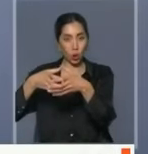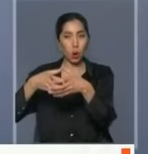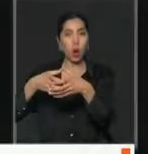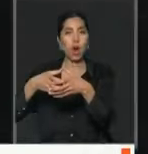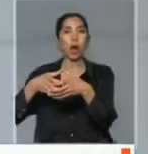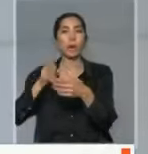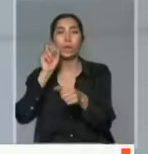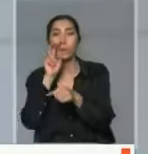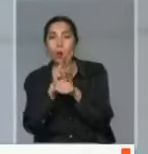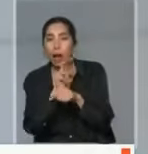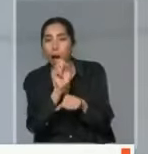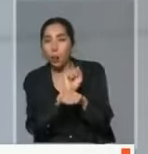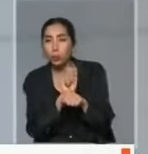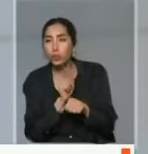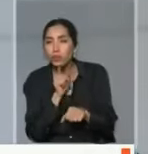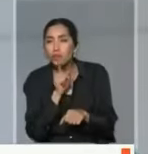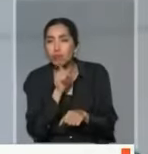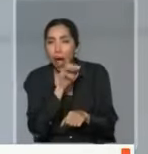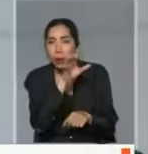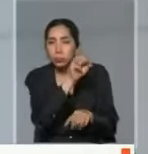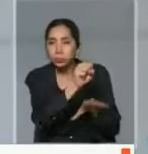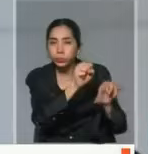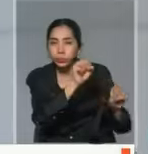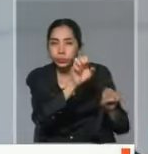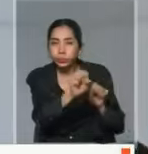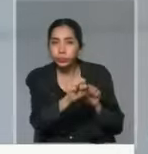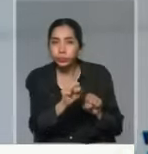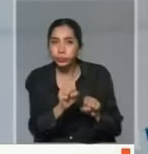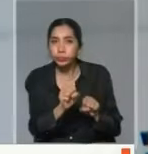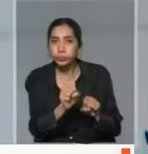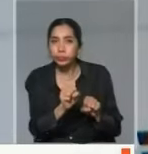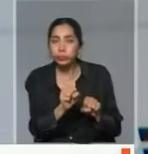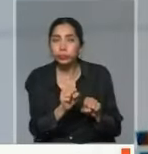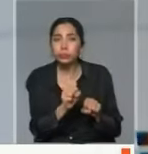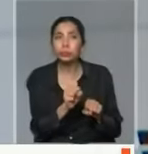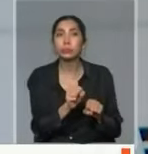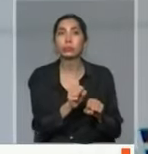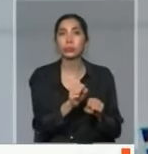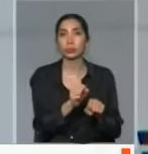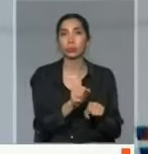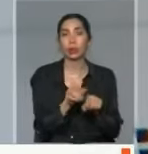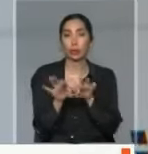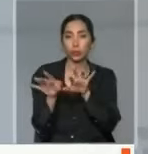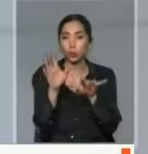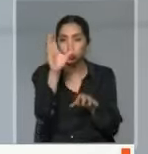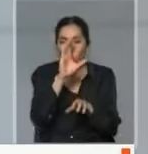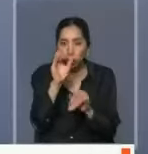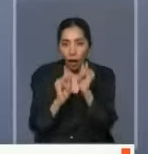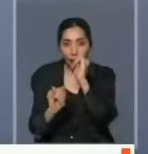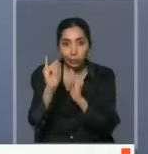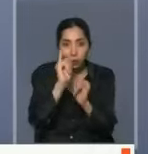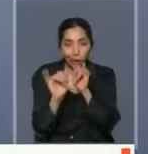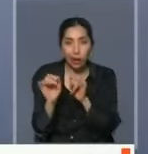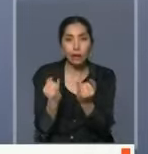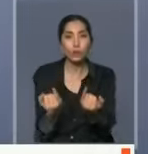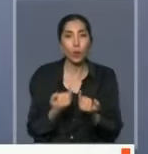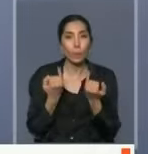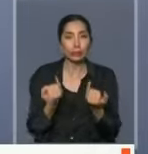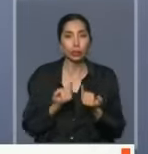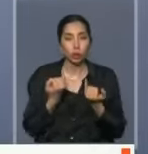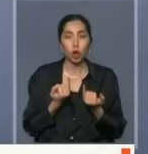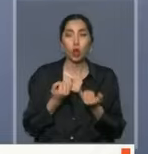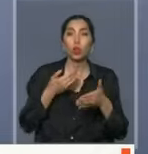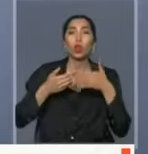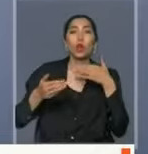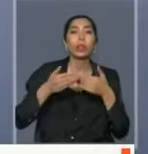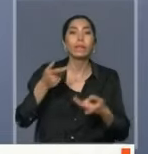vehículos, muchas veces obteniendo la información a través de fuentes abiertas. Me refiero a sitios de ventas de